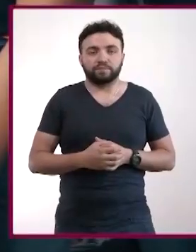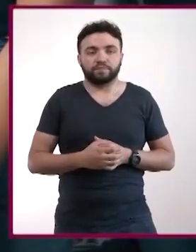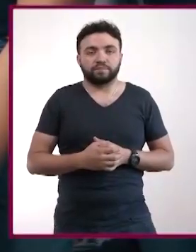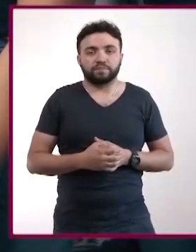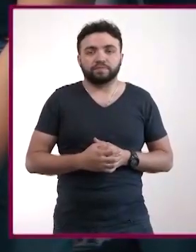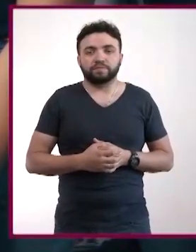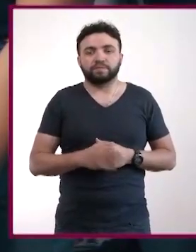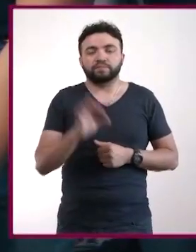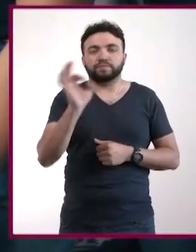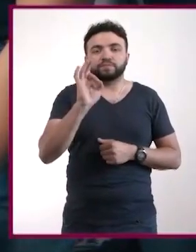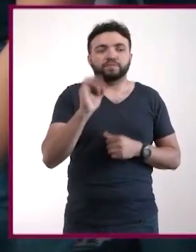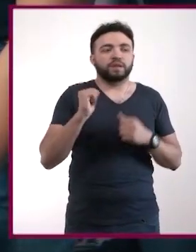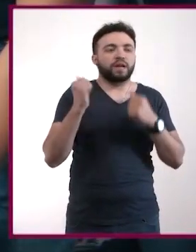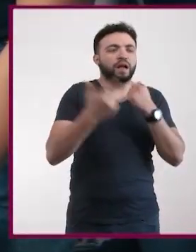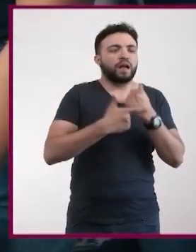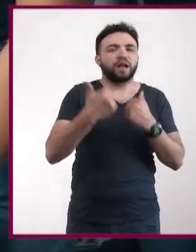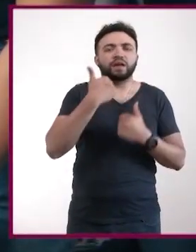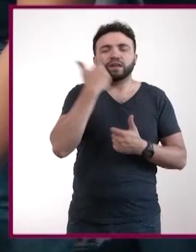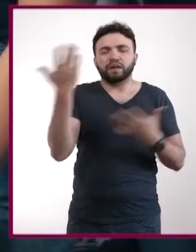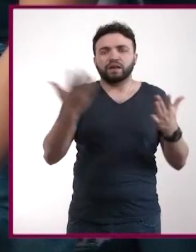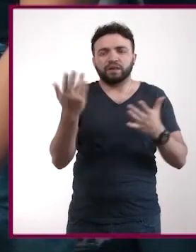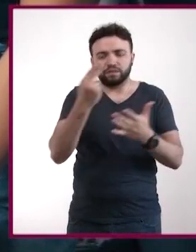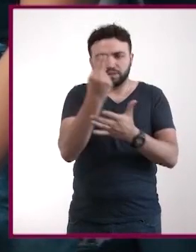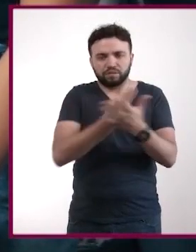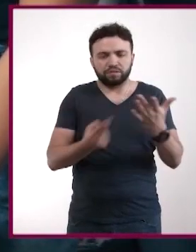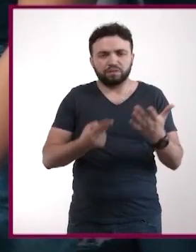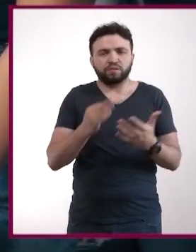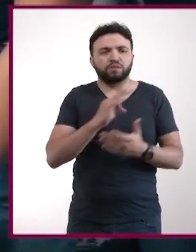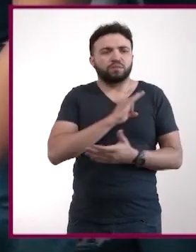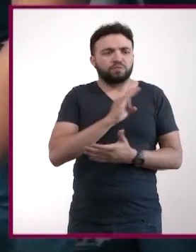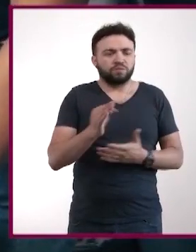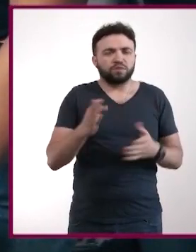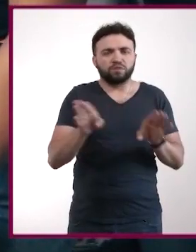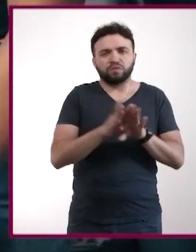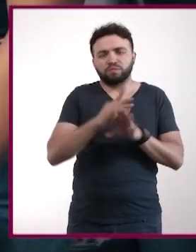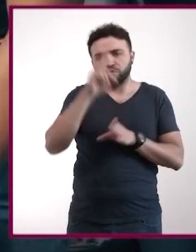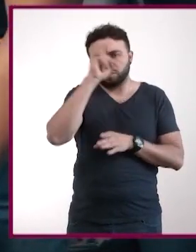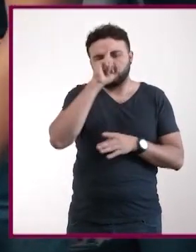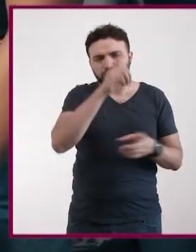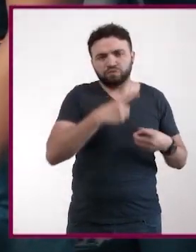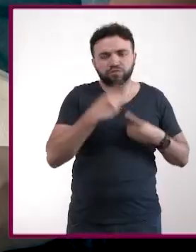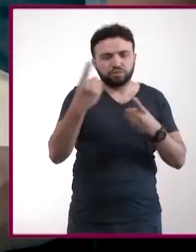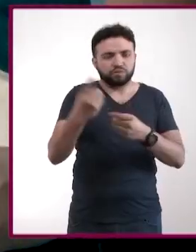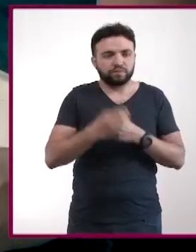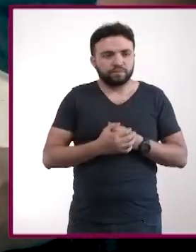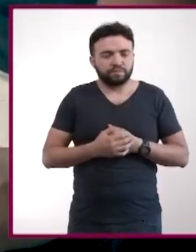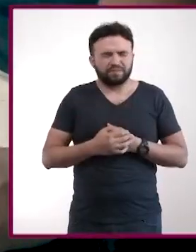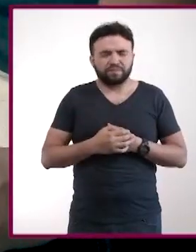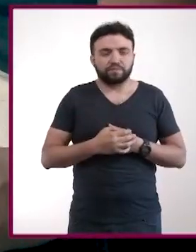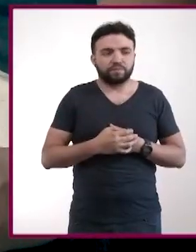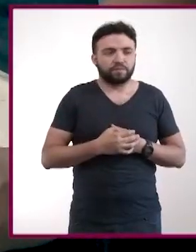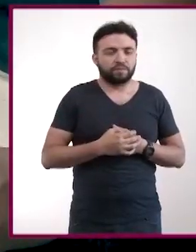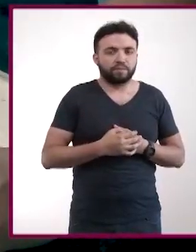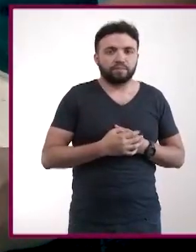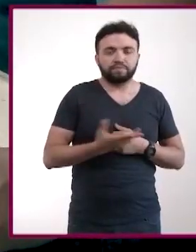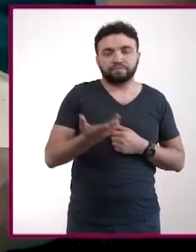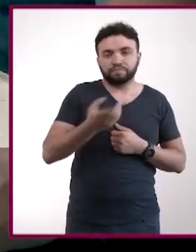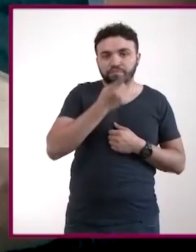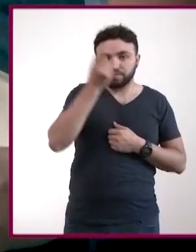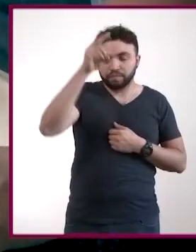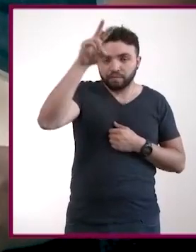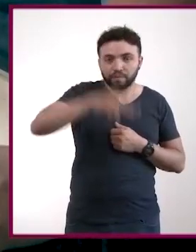Y si alguien quiere crear una bitácora tal cual de dibujo, ¿cuál sería como un consejo que les darías? O sea, en